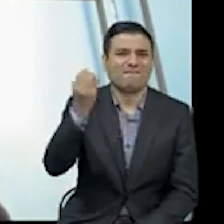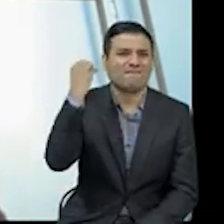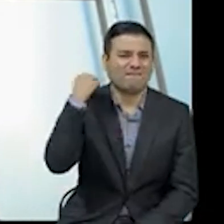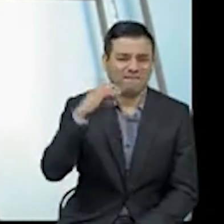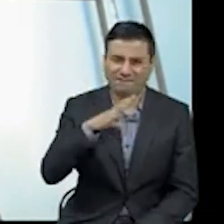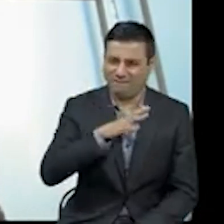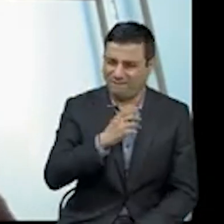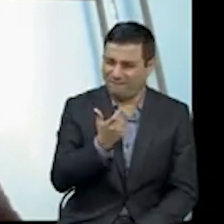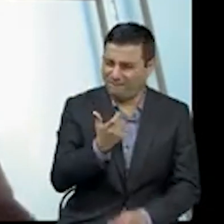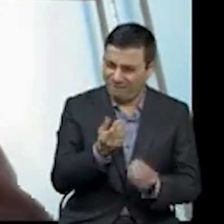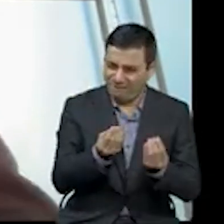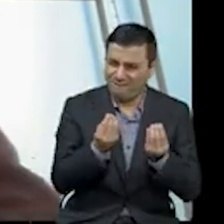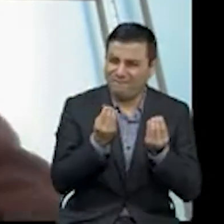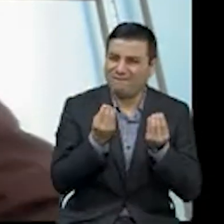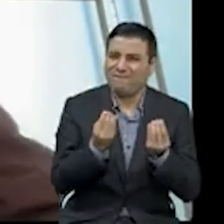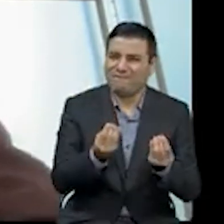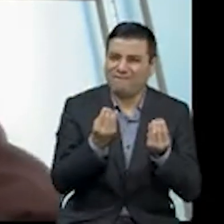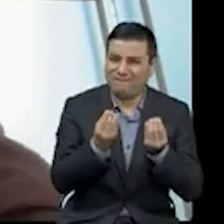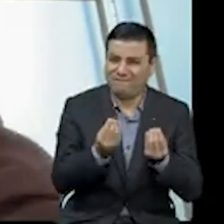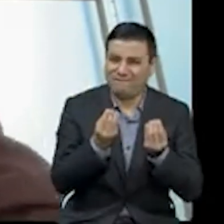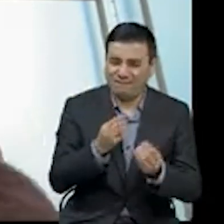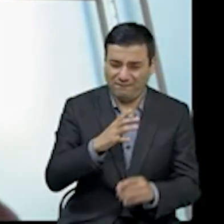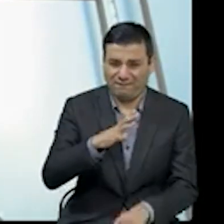Cantidades muy importantes de dinero